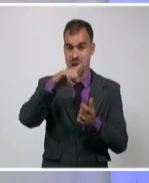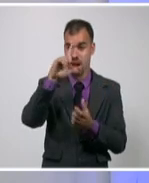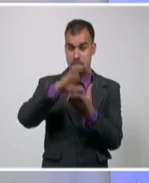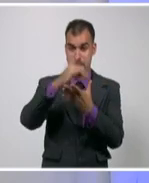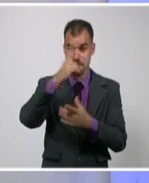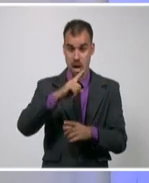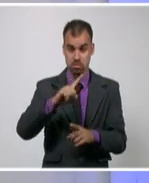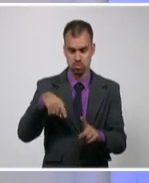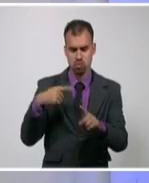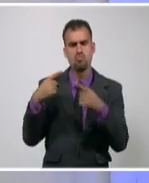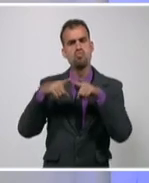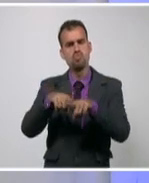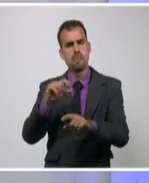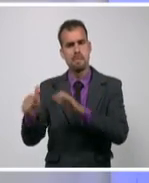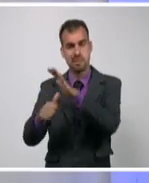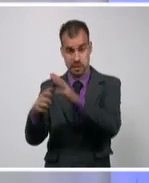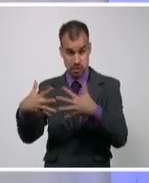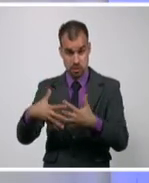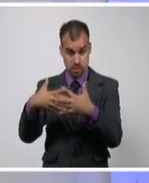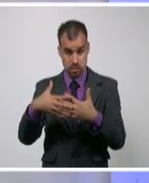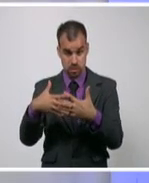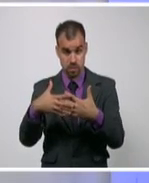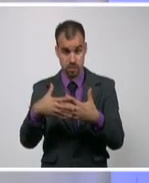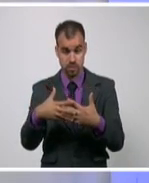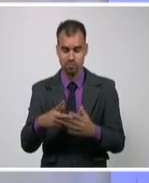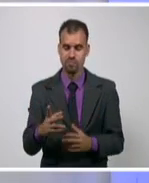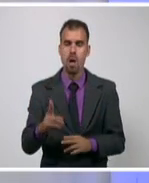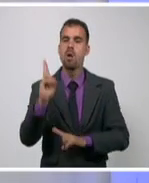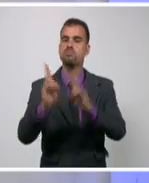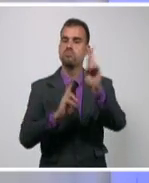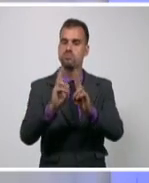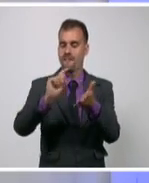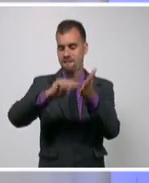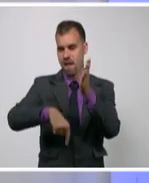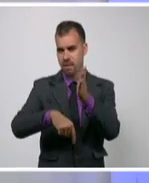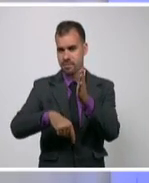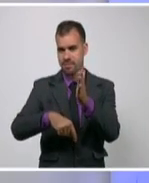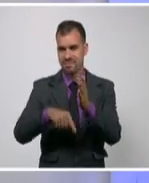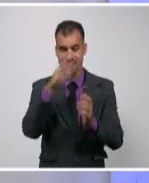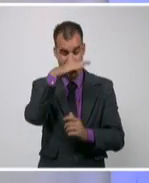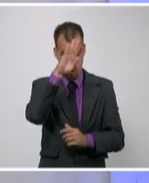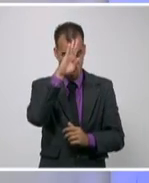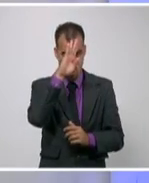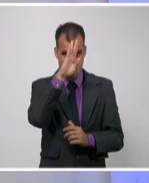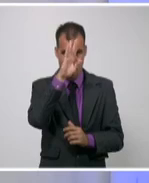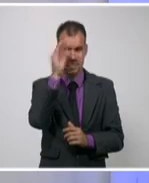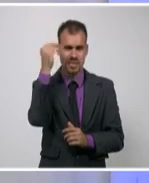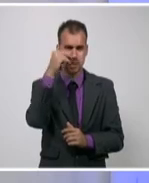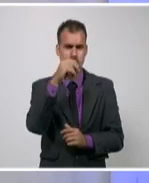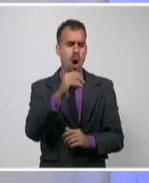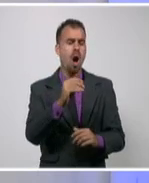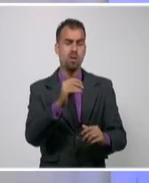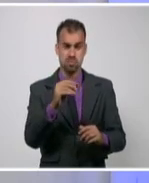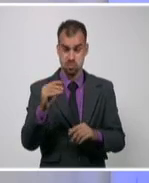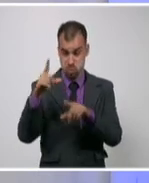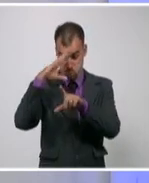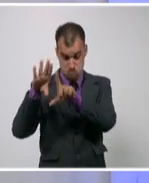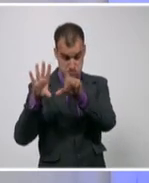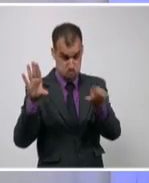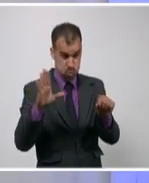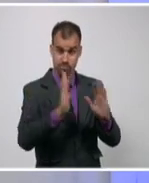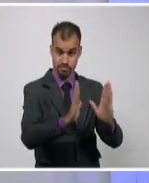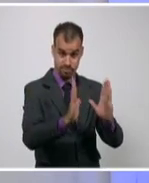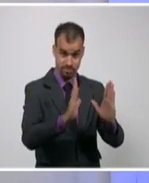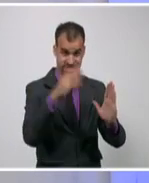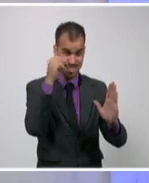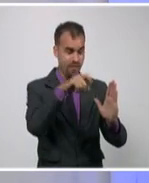un acuerdo mediante el cual Cuba cedía una considerable porción de tierra y bahía en el oriente, más específicamente en la